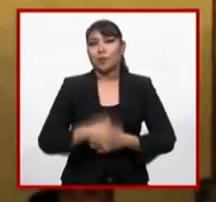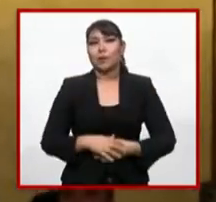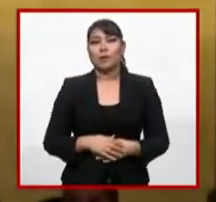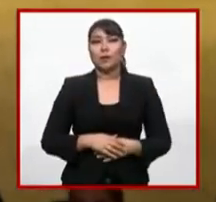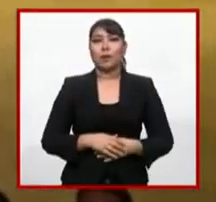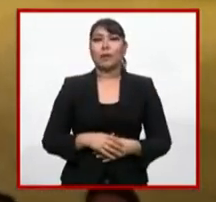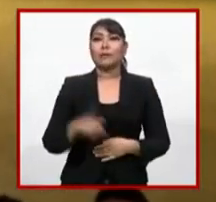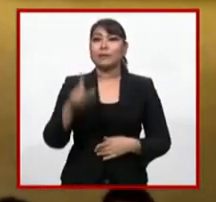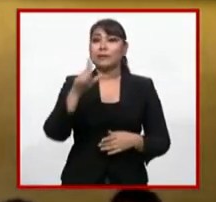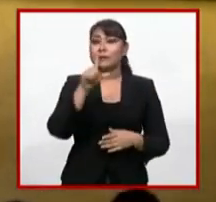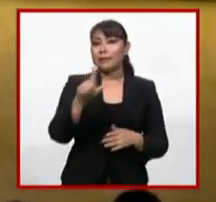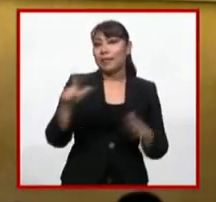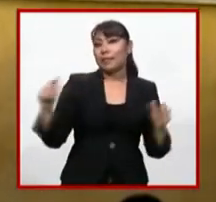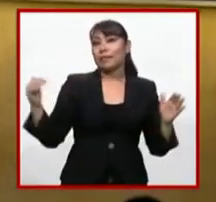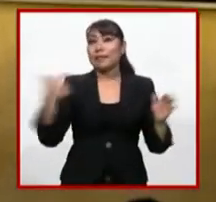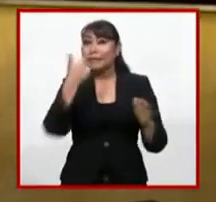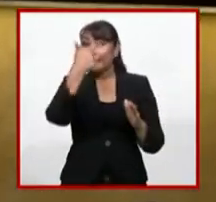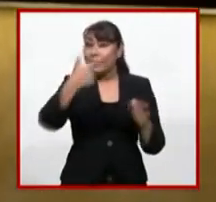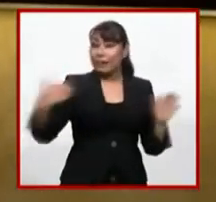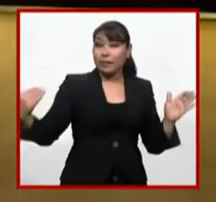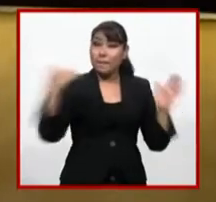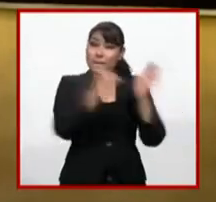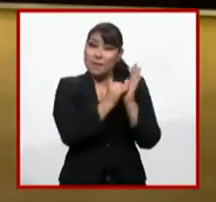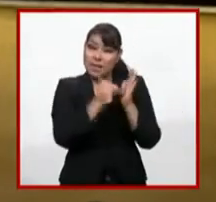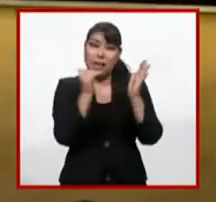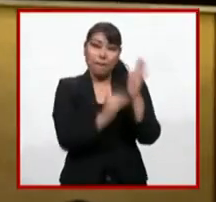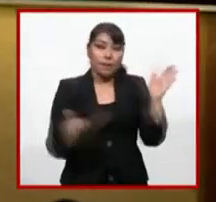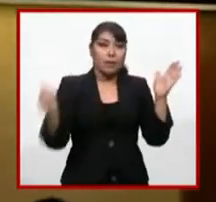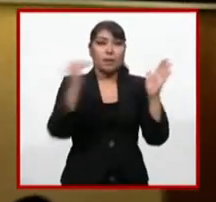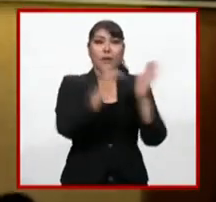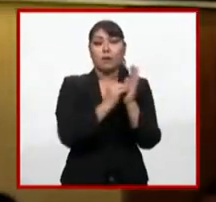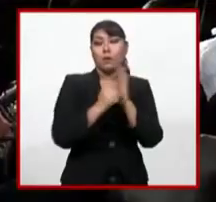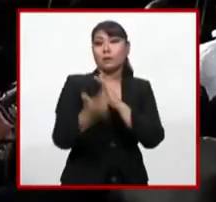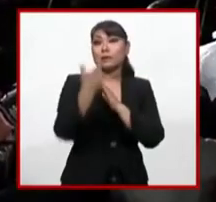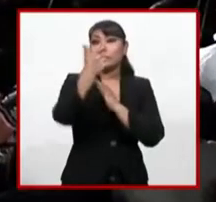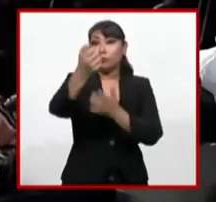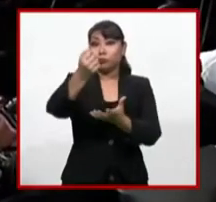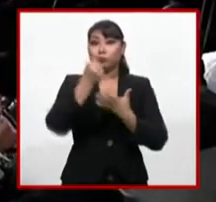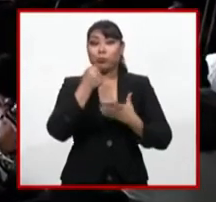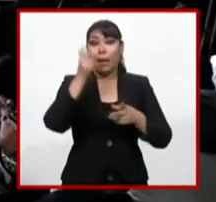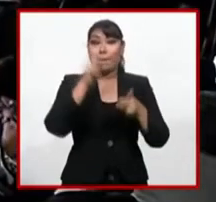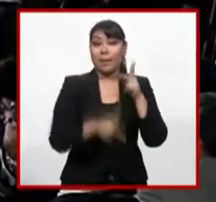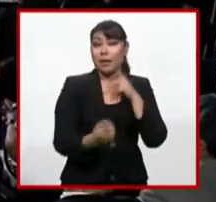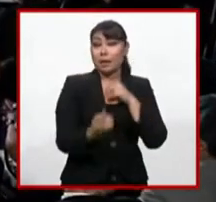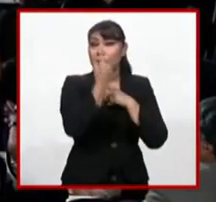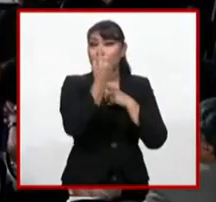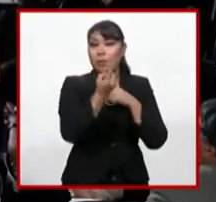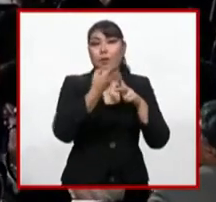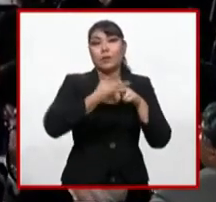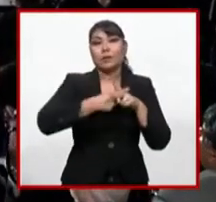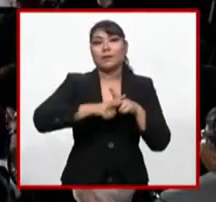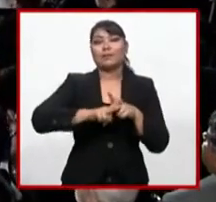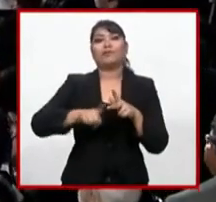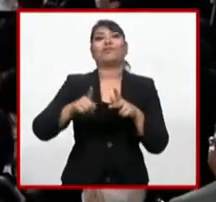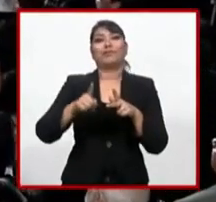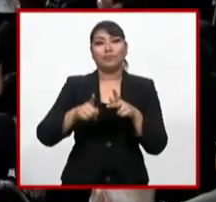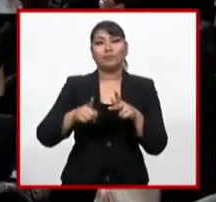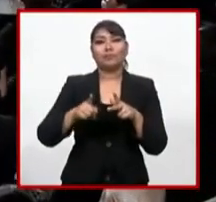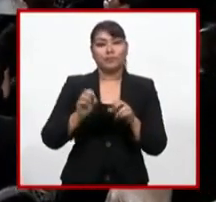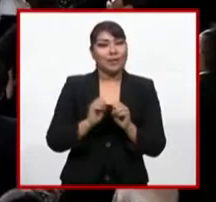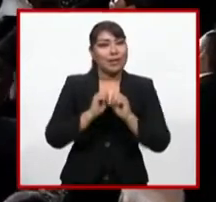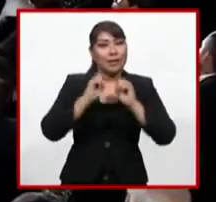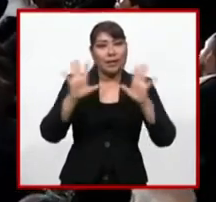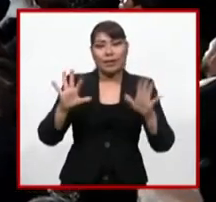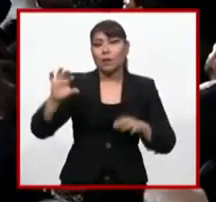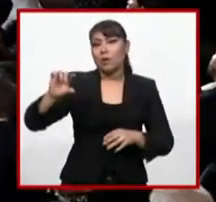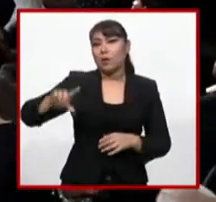un valor de 7,000 millones de pesos. Así como lo escuchan, la primera etapa la puede enfrentar de manera clara el